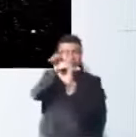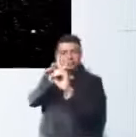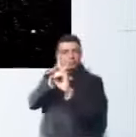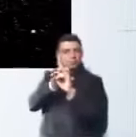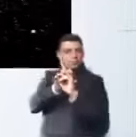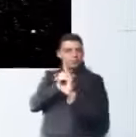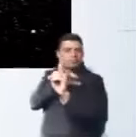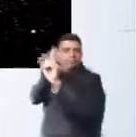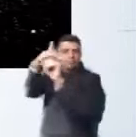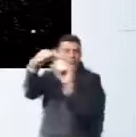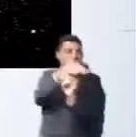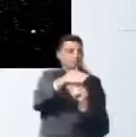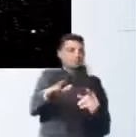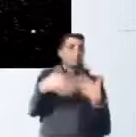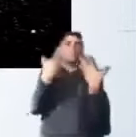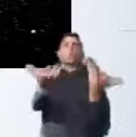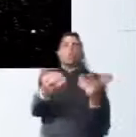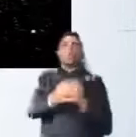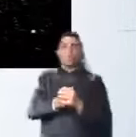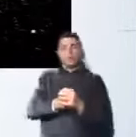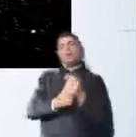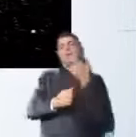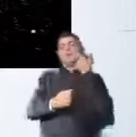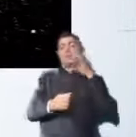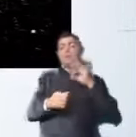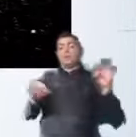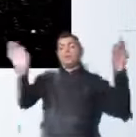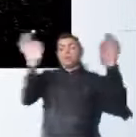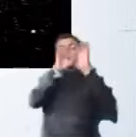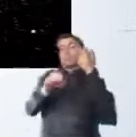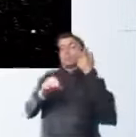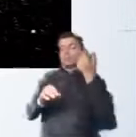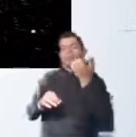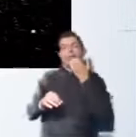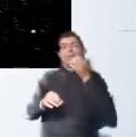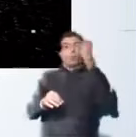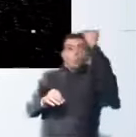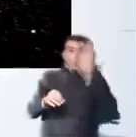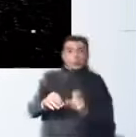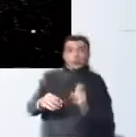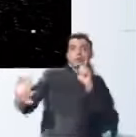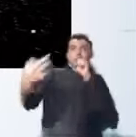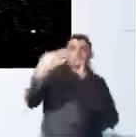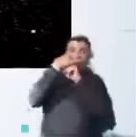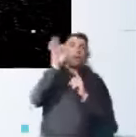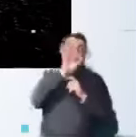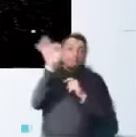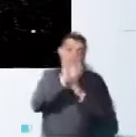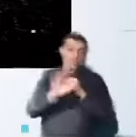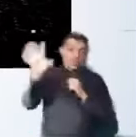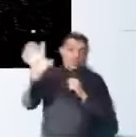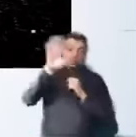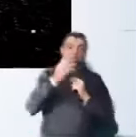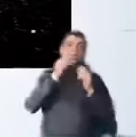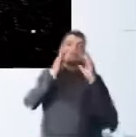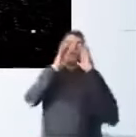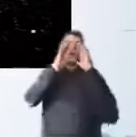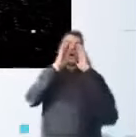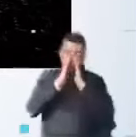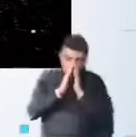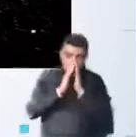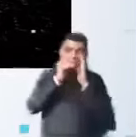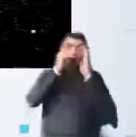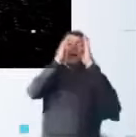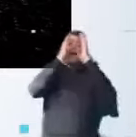Es importante resaltar que obviamente si una persona está infectada con el virus, al estornudar, lo que va a hacer es expulsar